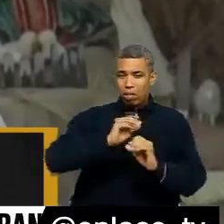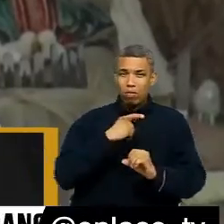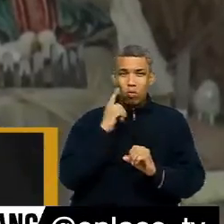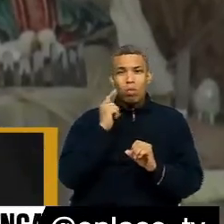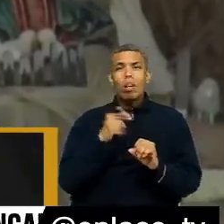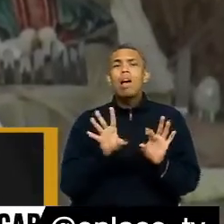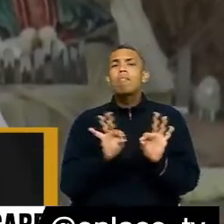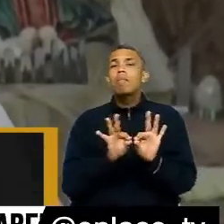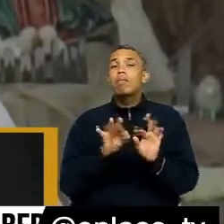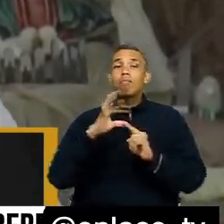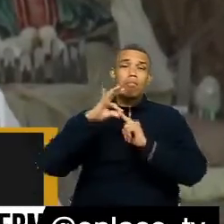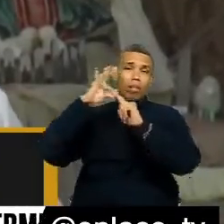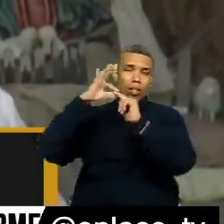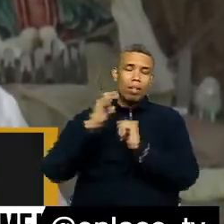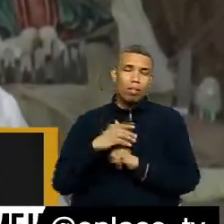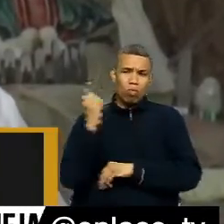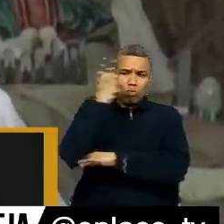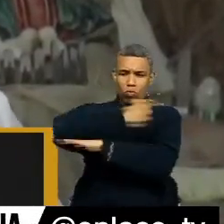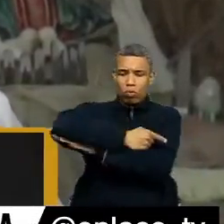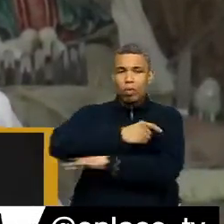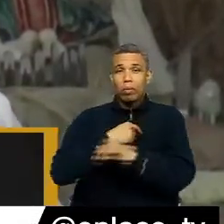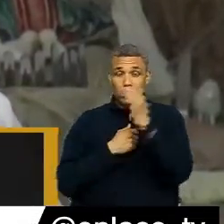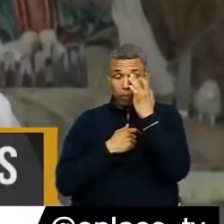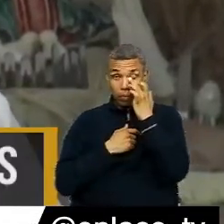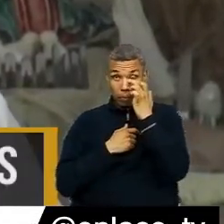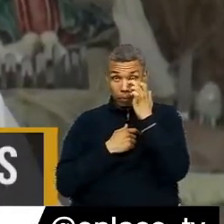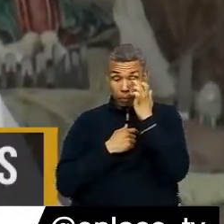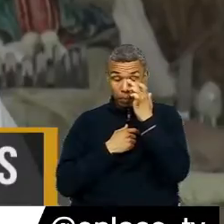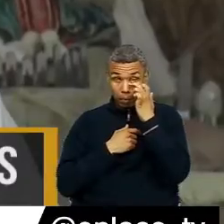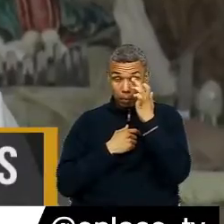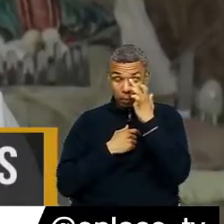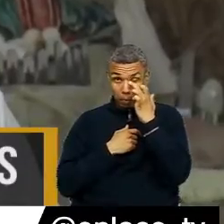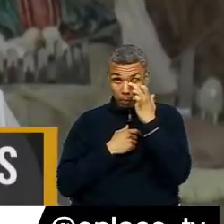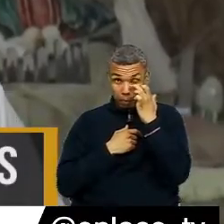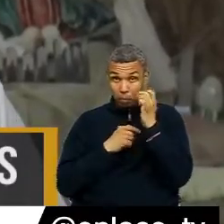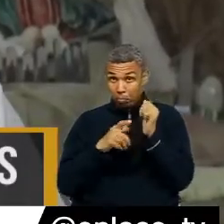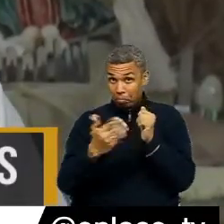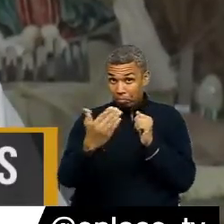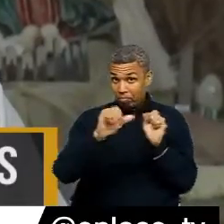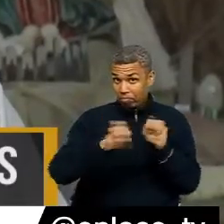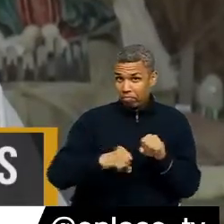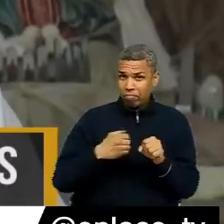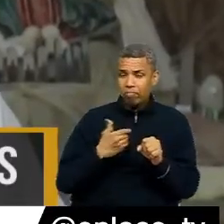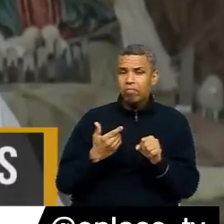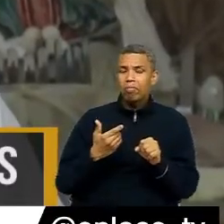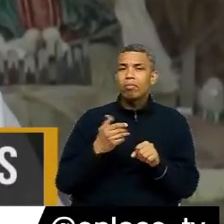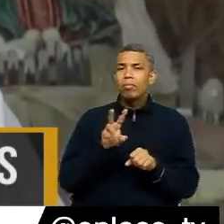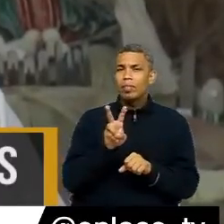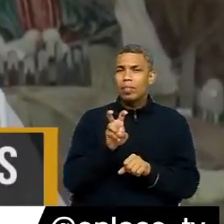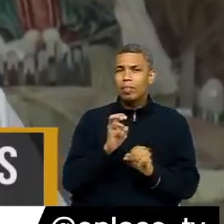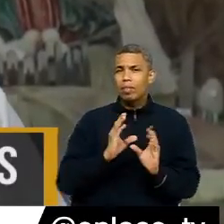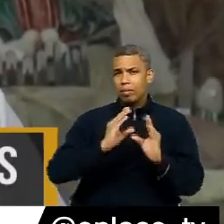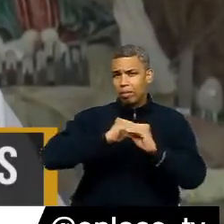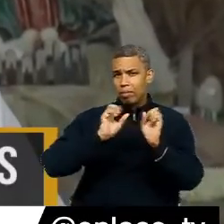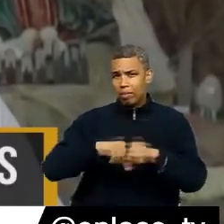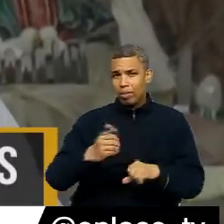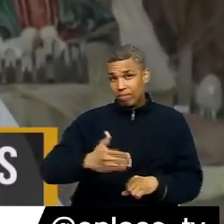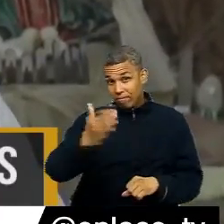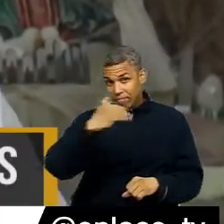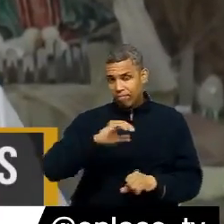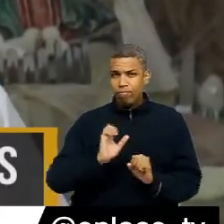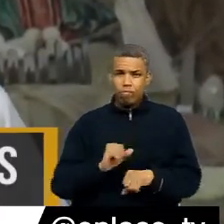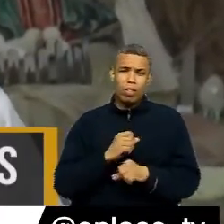vigilia de acción de gracias por todas las bendiciones que Dios nos ha regalado durante. Los esperamos aquí a partir de las 7 de la noche para que hagamos un encuentro de